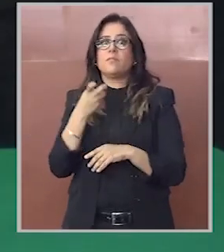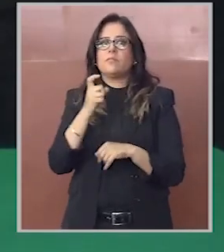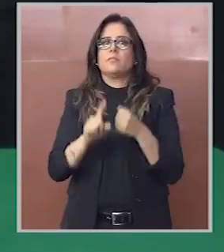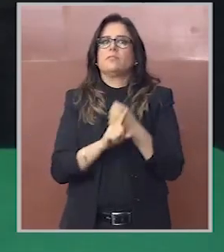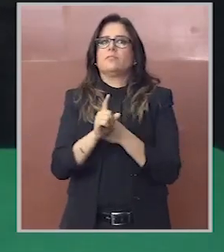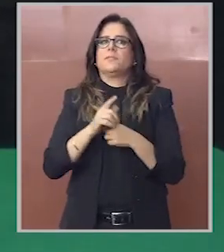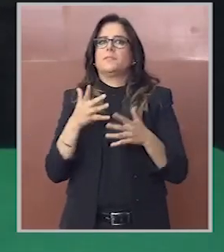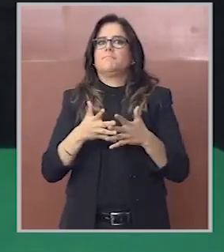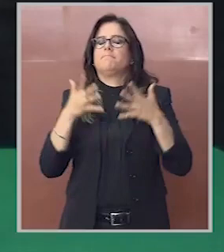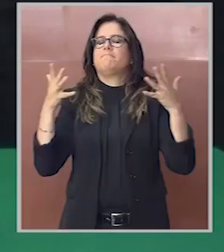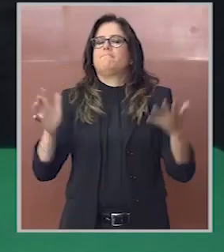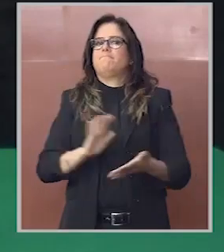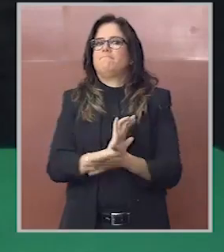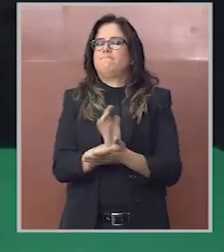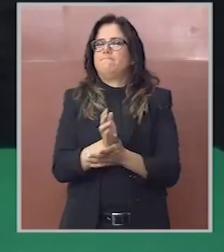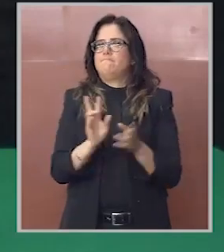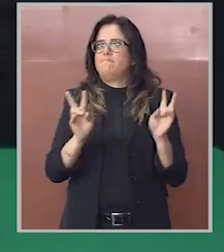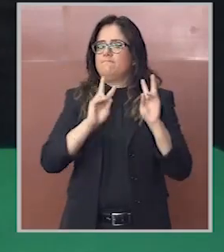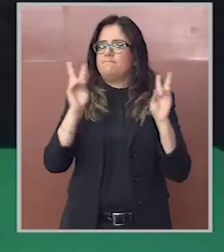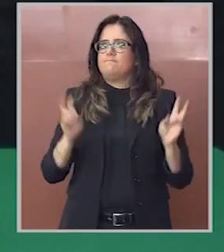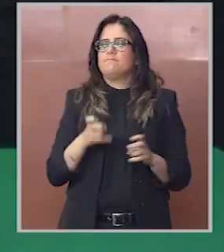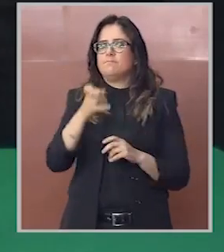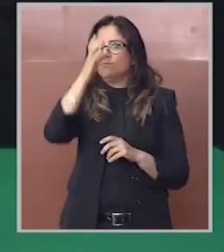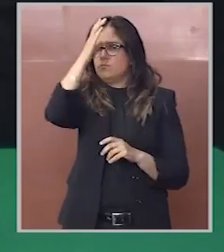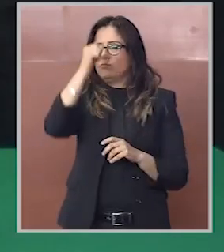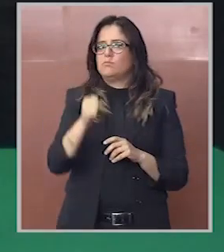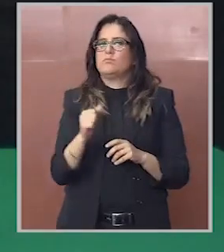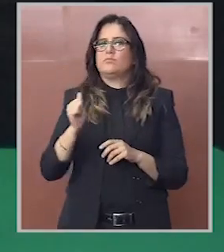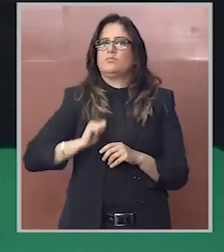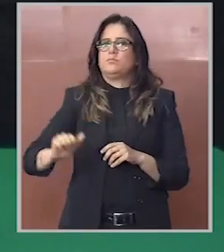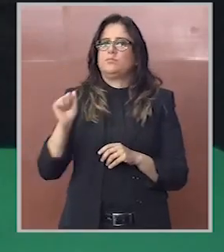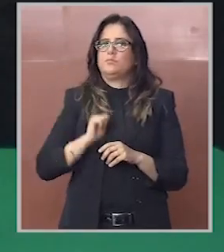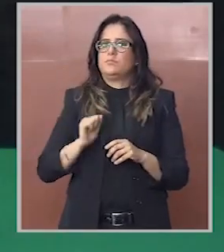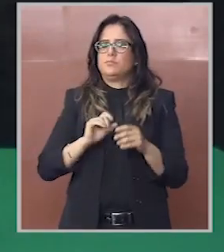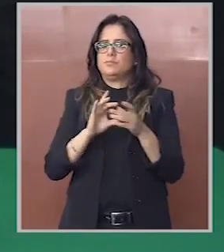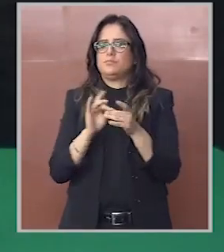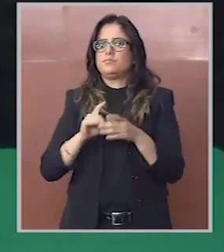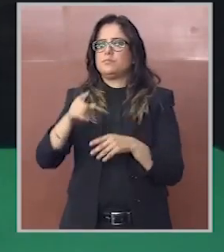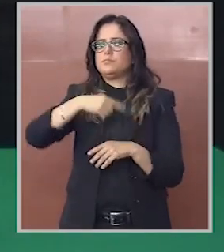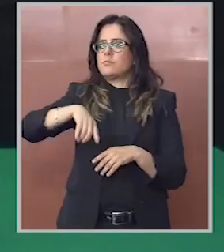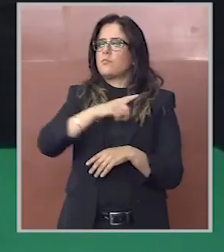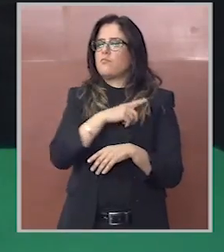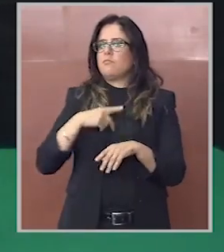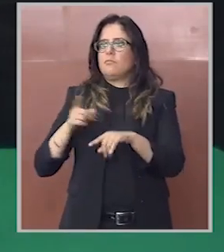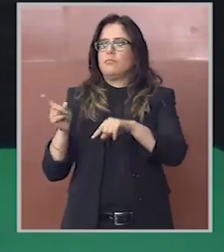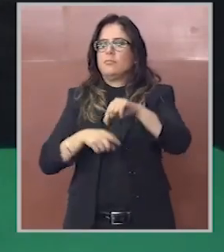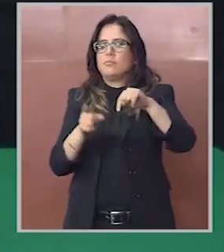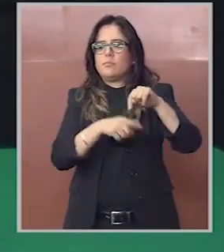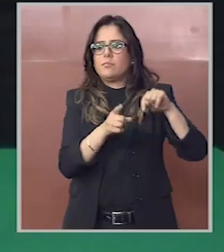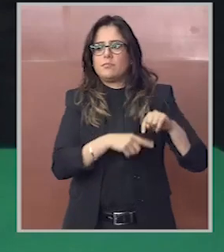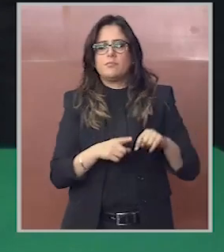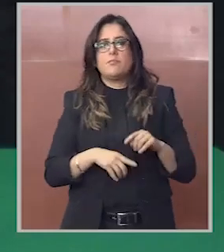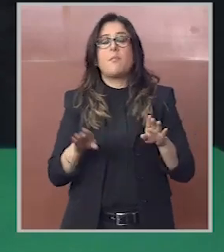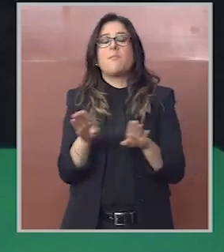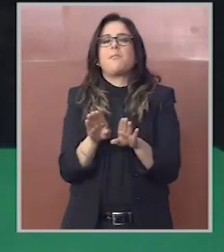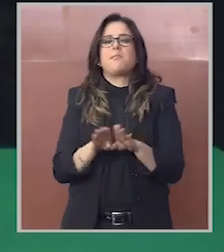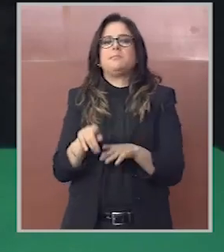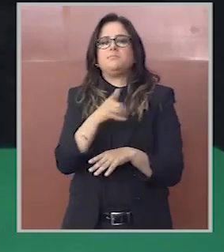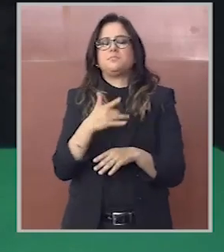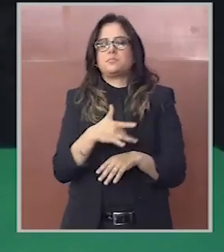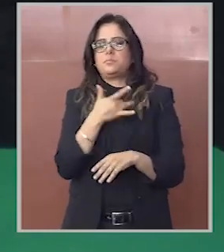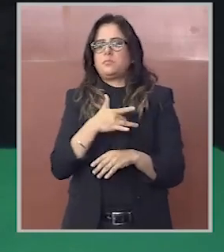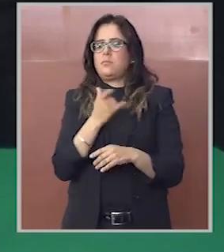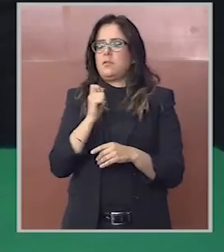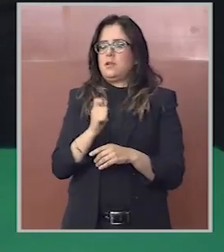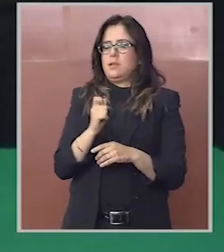concepto Antiguo y y que debemos erradicar de la superioridad de ciertas razas sin duda está a la base